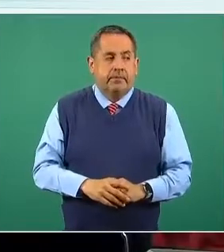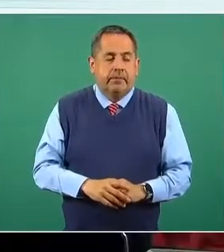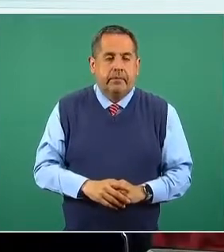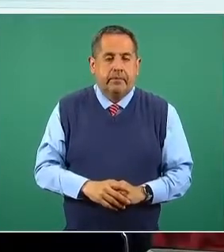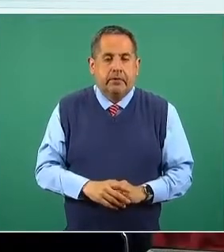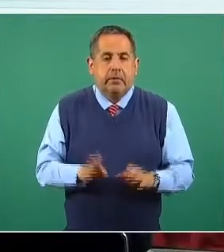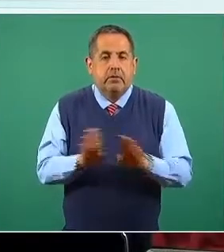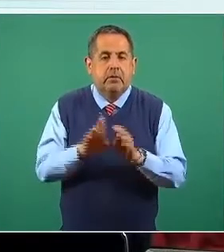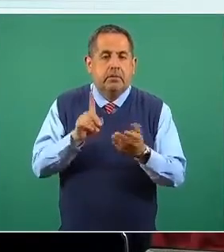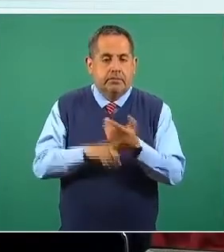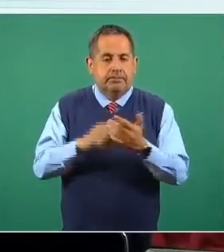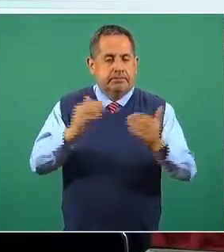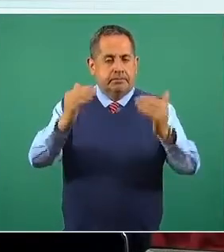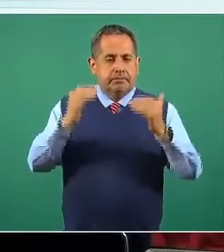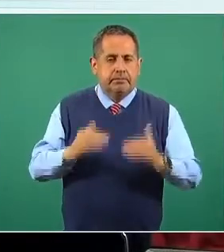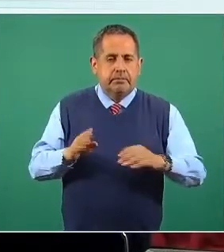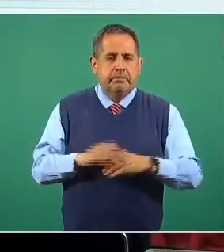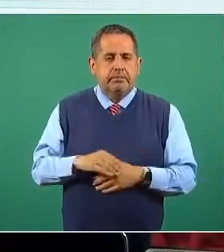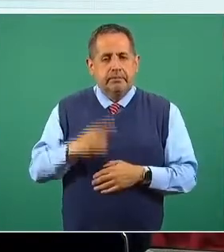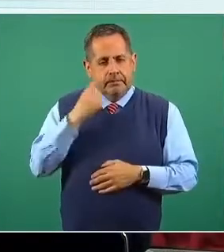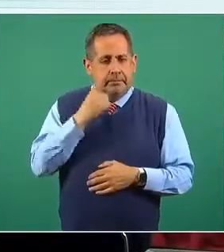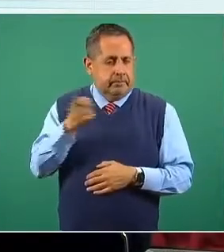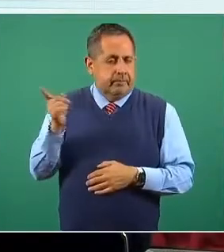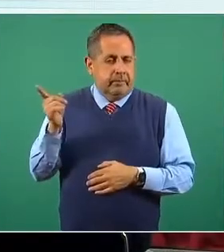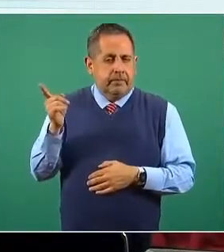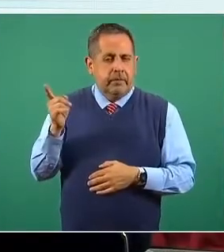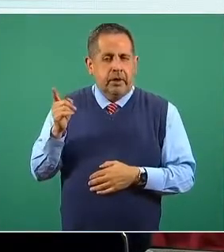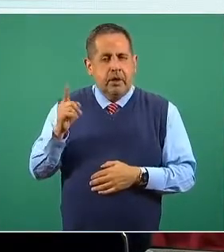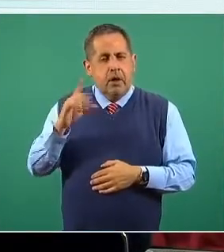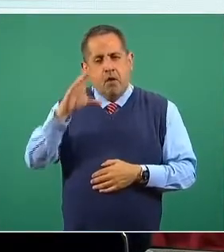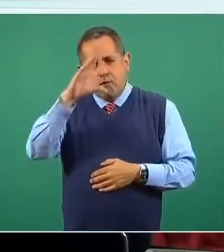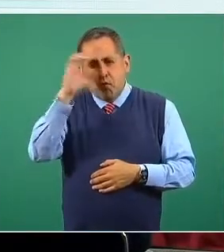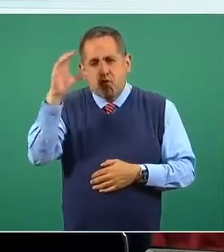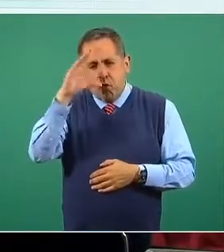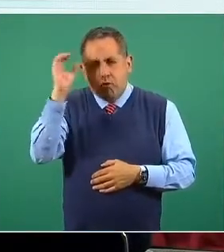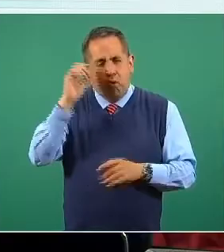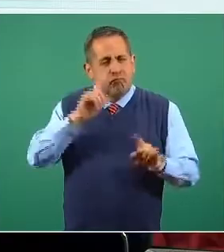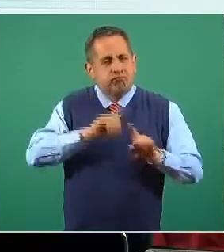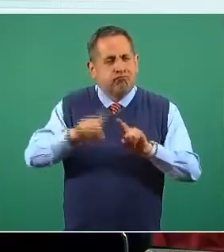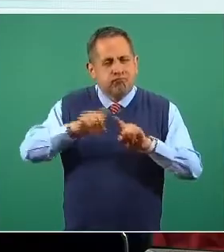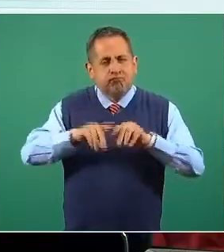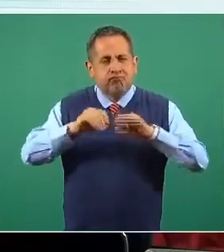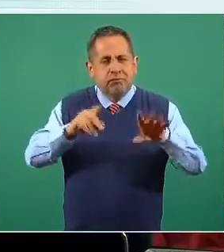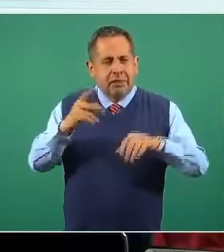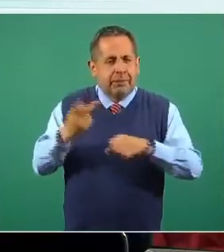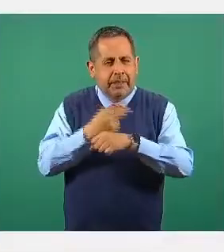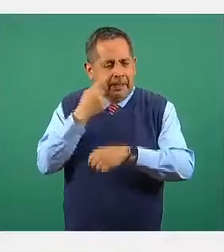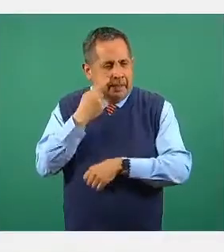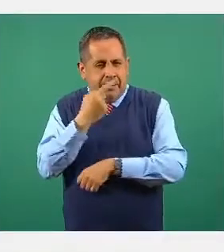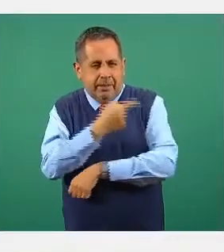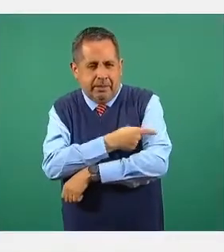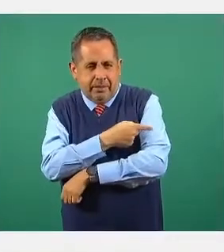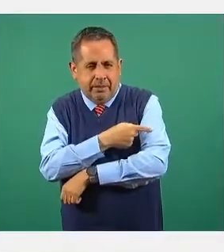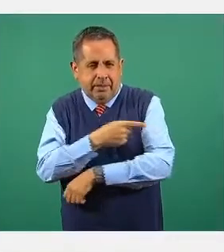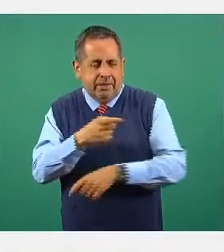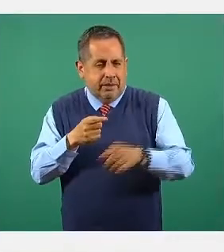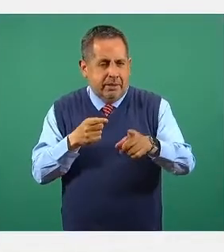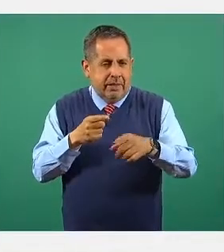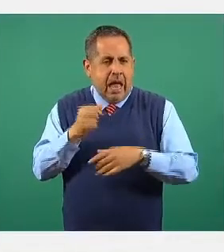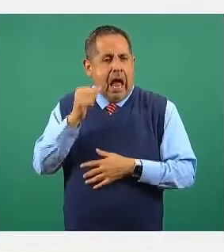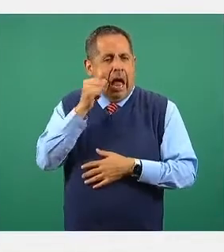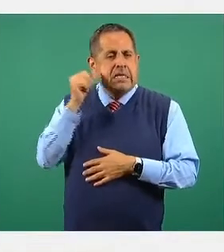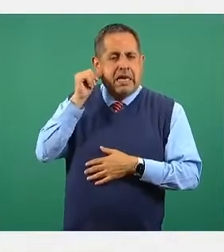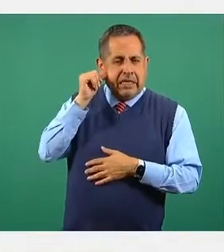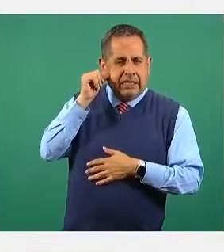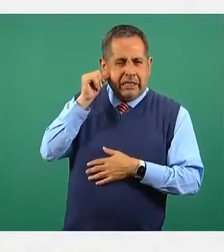siguiente diapositiva, aquí tenemos algunas fotos de la operación que se llevó a cabo el día de